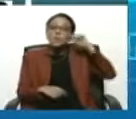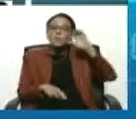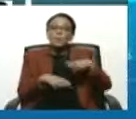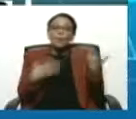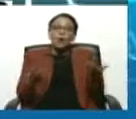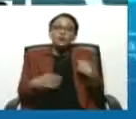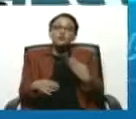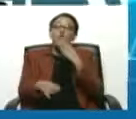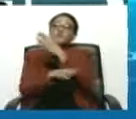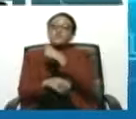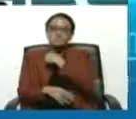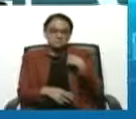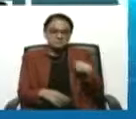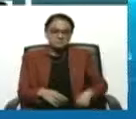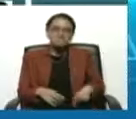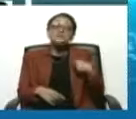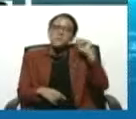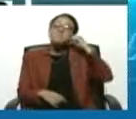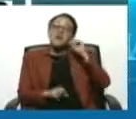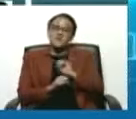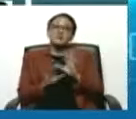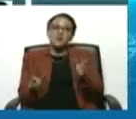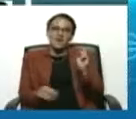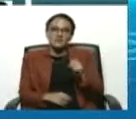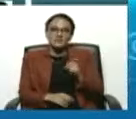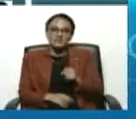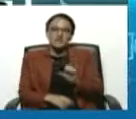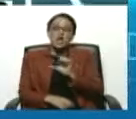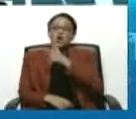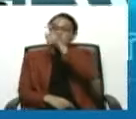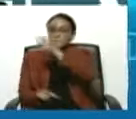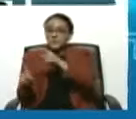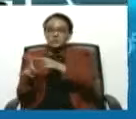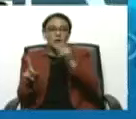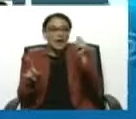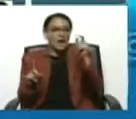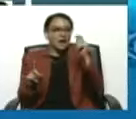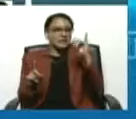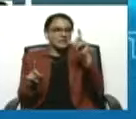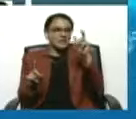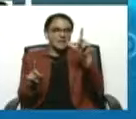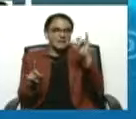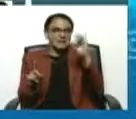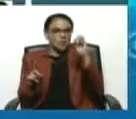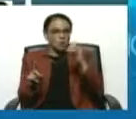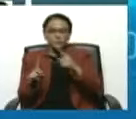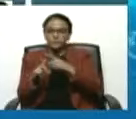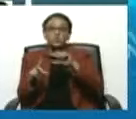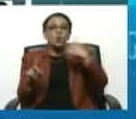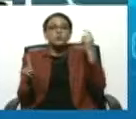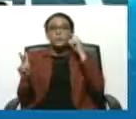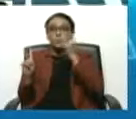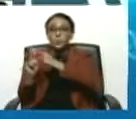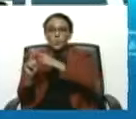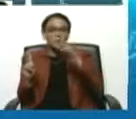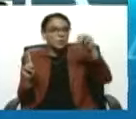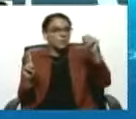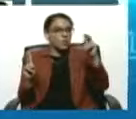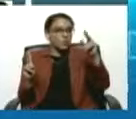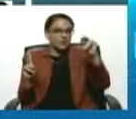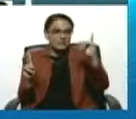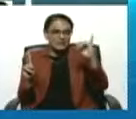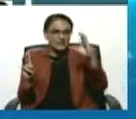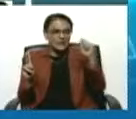Lee. Atilio Borón, siempre lúcido. Mónica Bookman también. Ana Esther